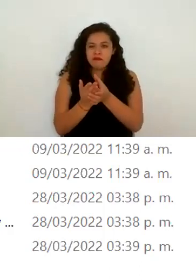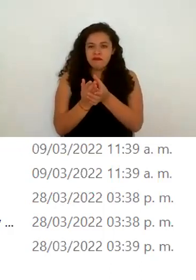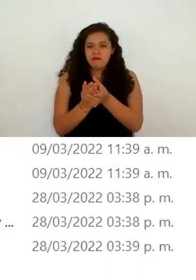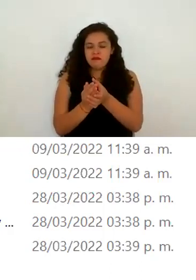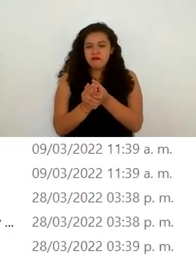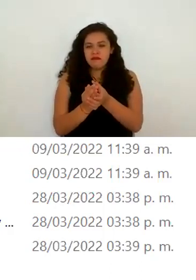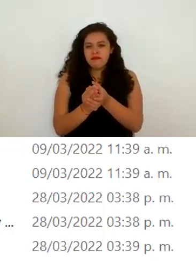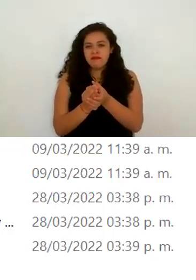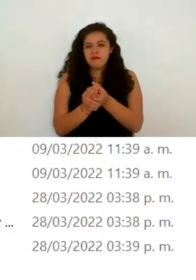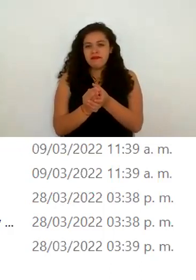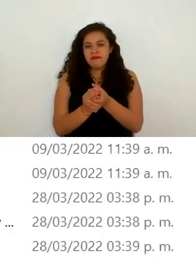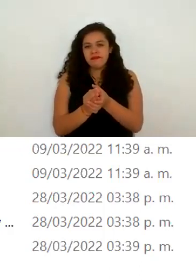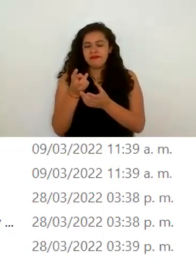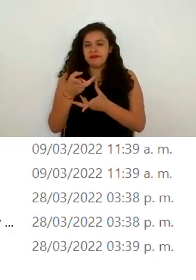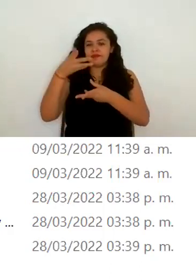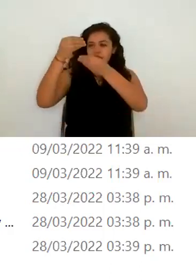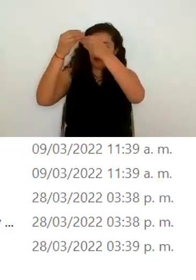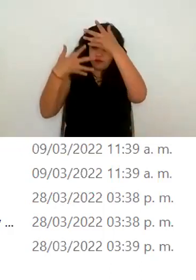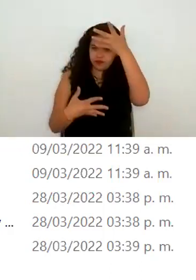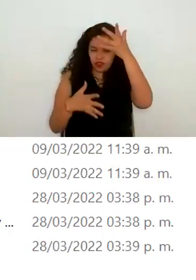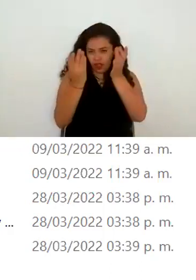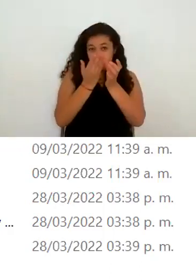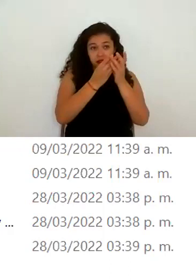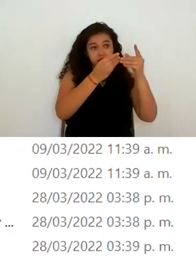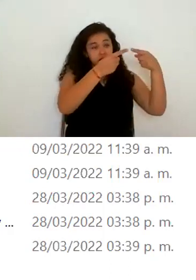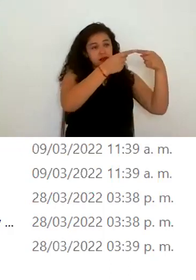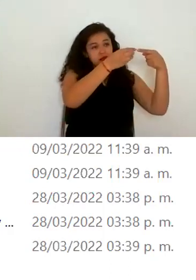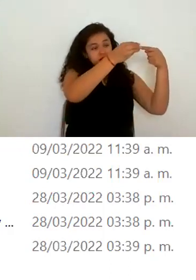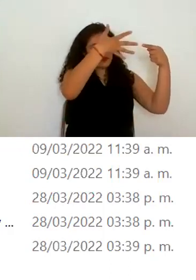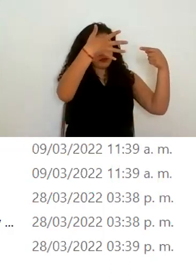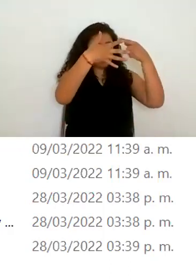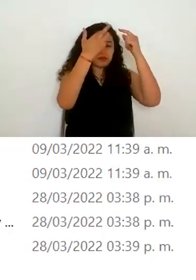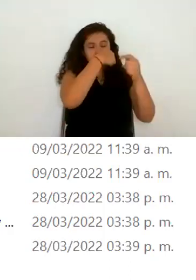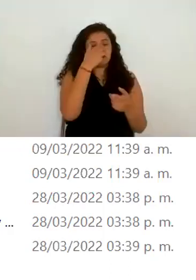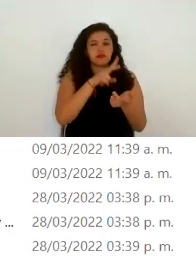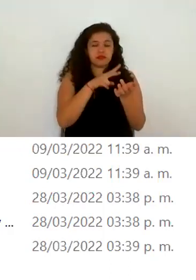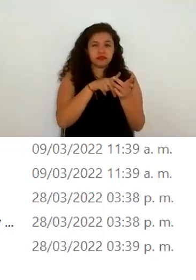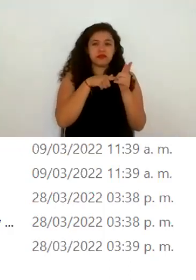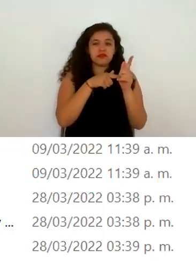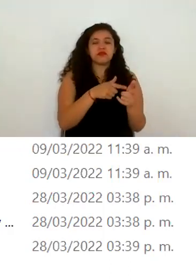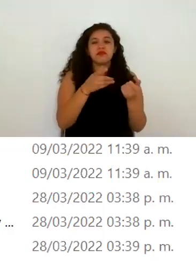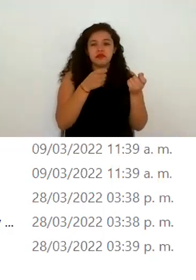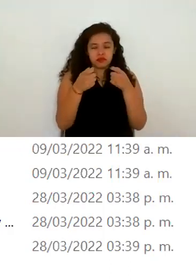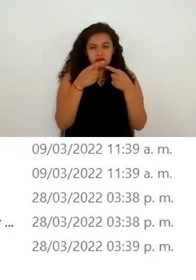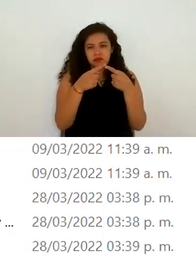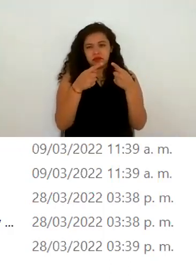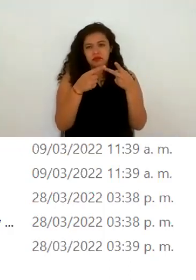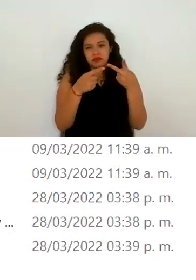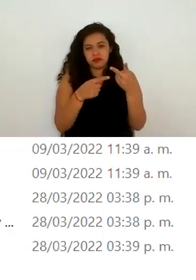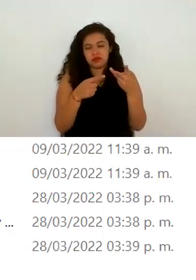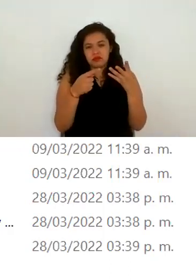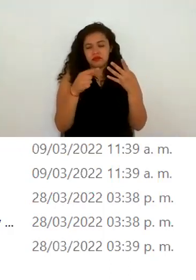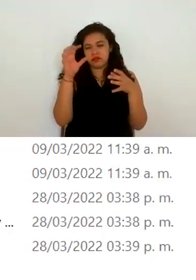en este sentido pueden ser estas carpetas electrónicas, consultas de valoración y seguimiento, control de donaciones, difusión de publicaciones,